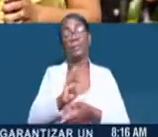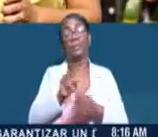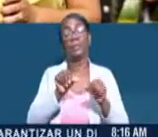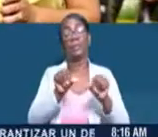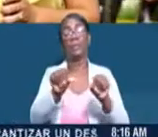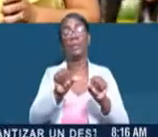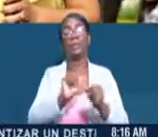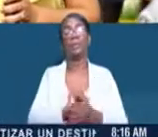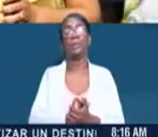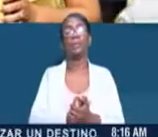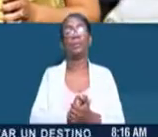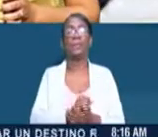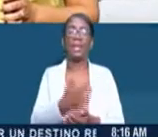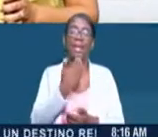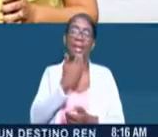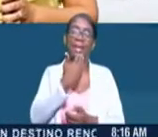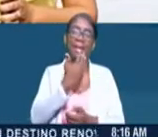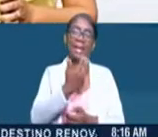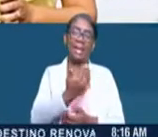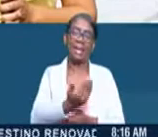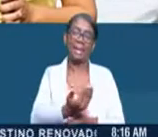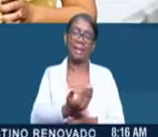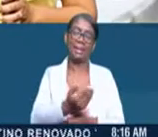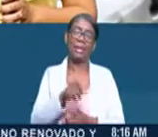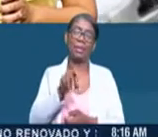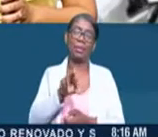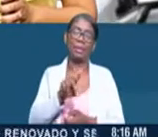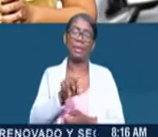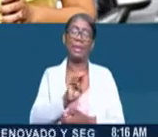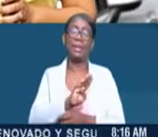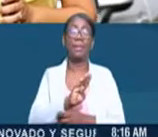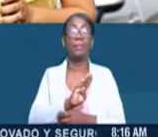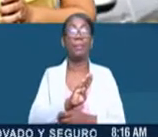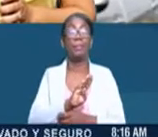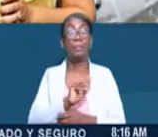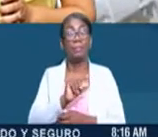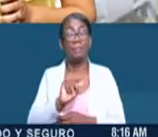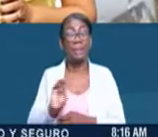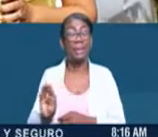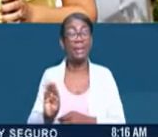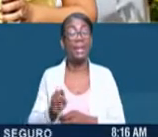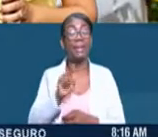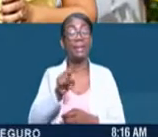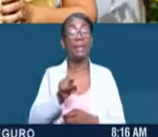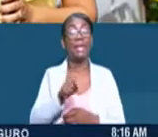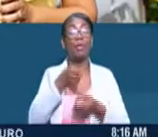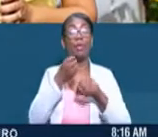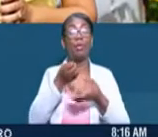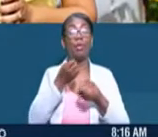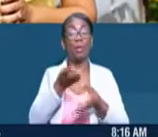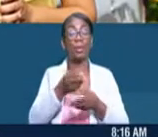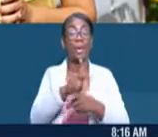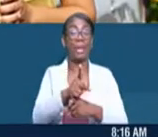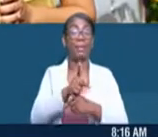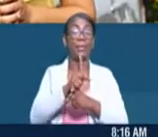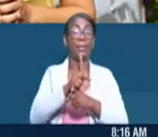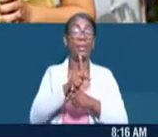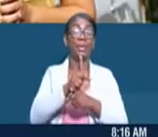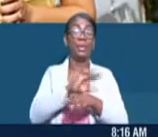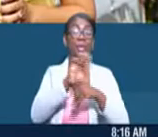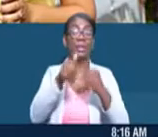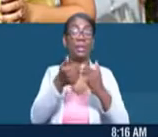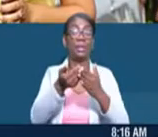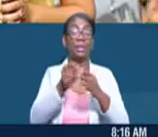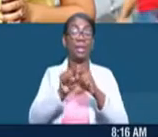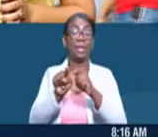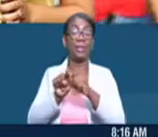los estudios. Gracias a nuestra compañera Priscila Delgado, que tiene este informe realmente importante sobre la prevención de todas estas